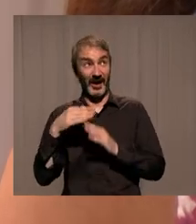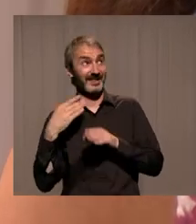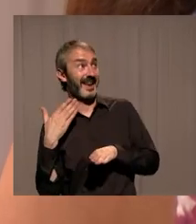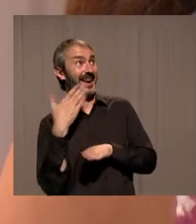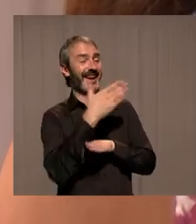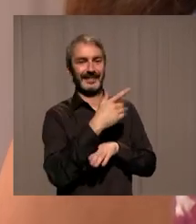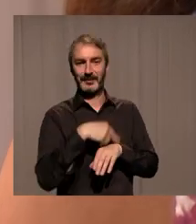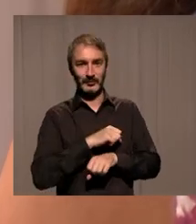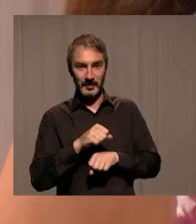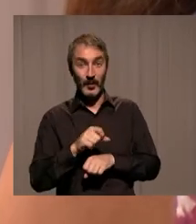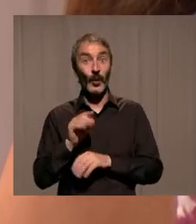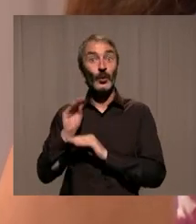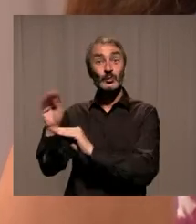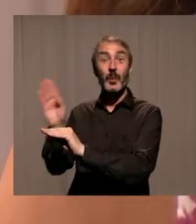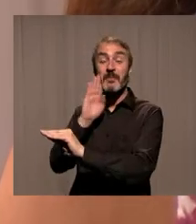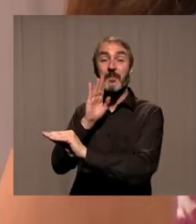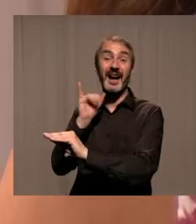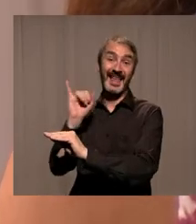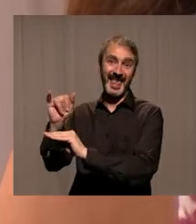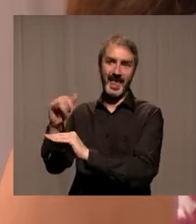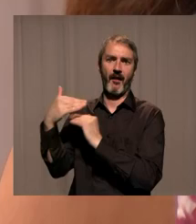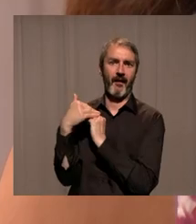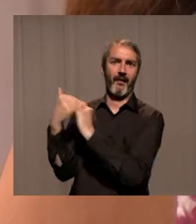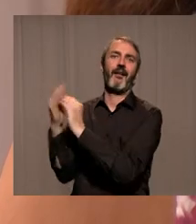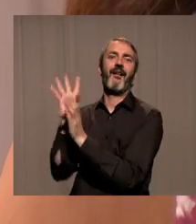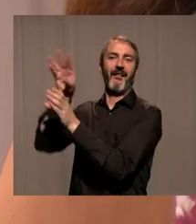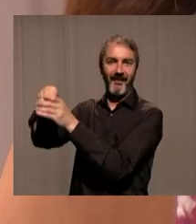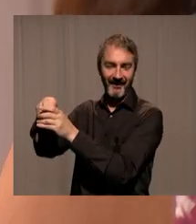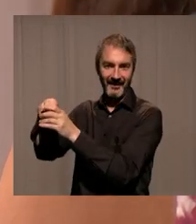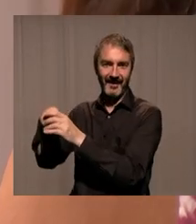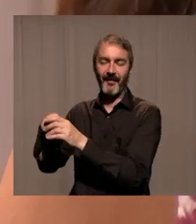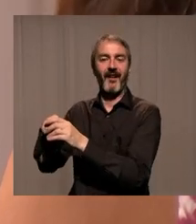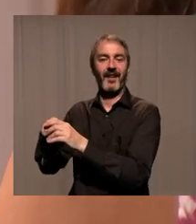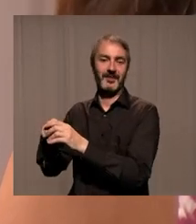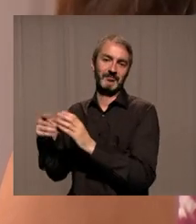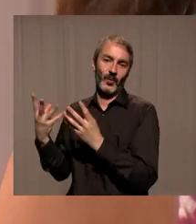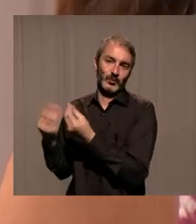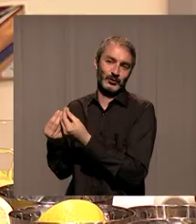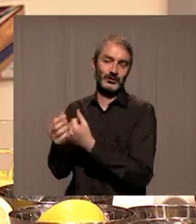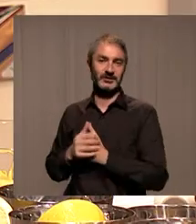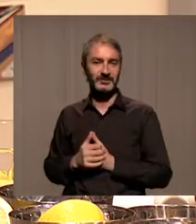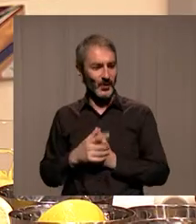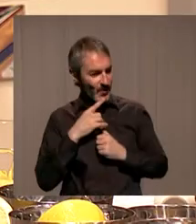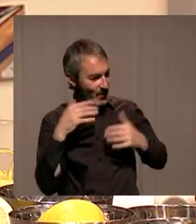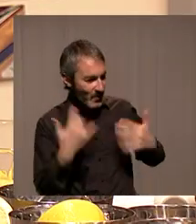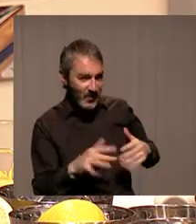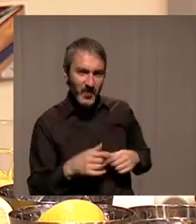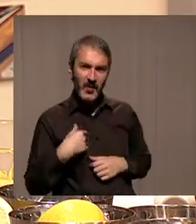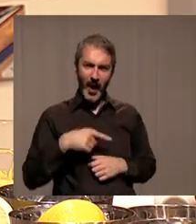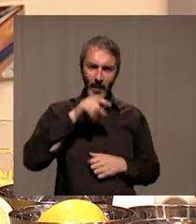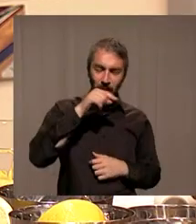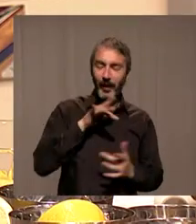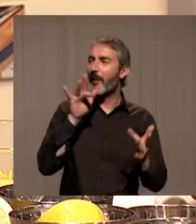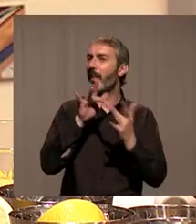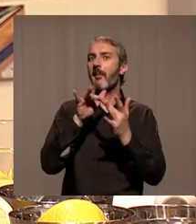su madre y ella me invitó a pasar este día con ella. Pues ya le recomendamos a la gente, ¿no? Que se haga Twitter y